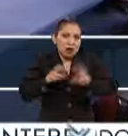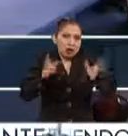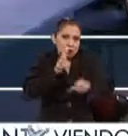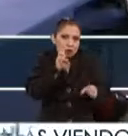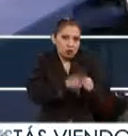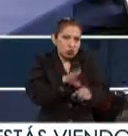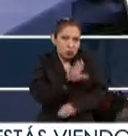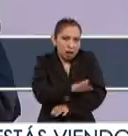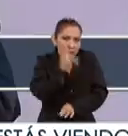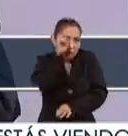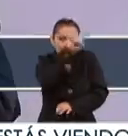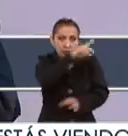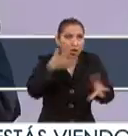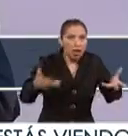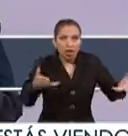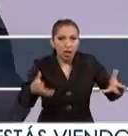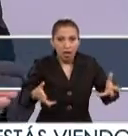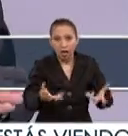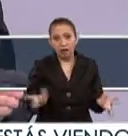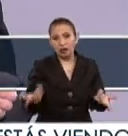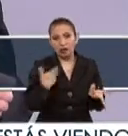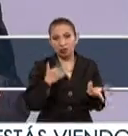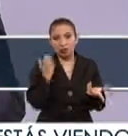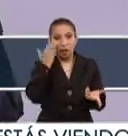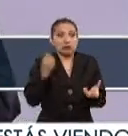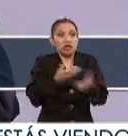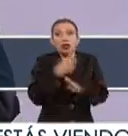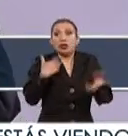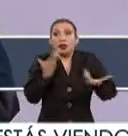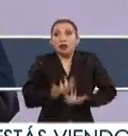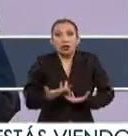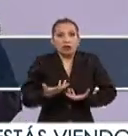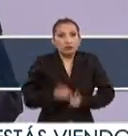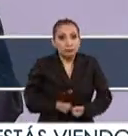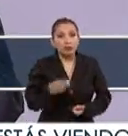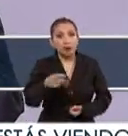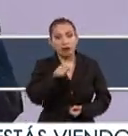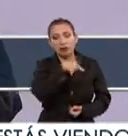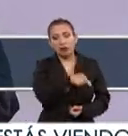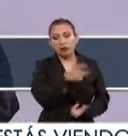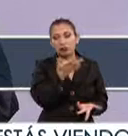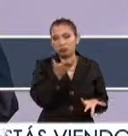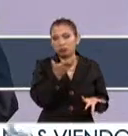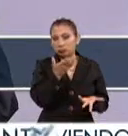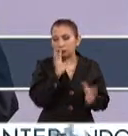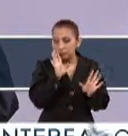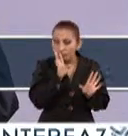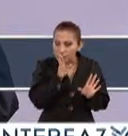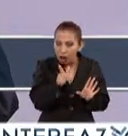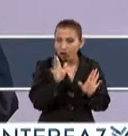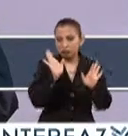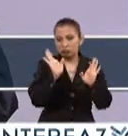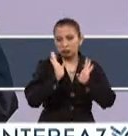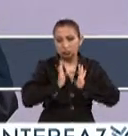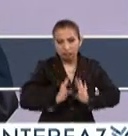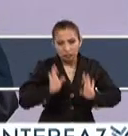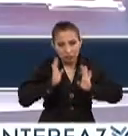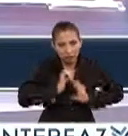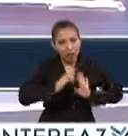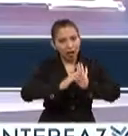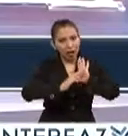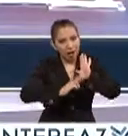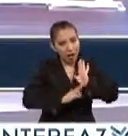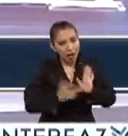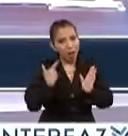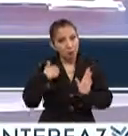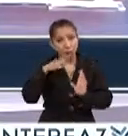mundo pues es difícil en esas situaciones. Lo único que quieres es salir, no salvar tu vida. Pero creo que sería más eficiente si todos siguiéramos. Pero